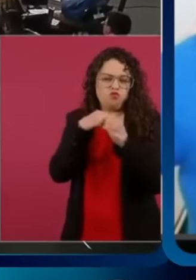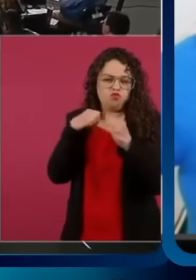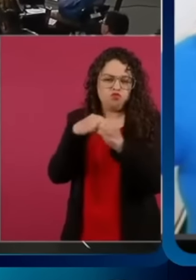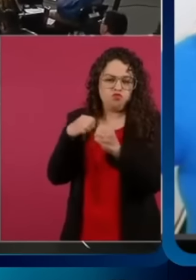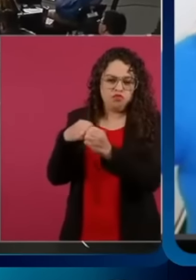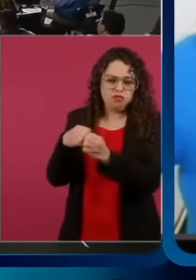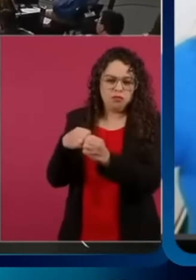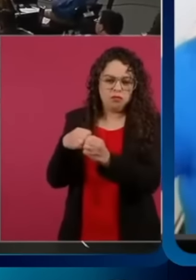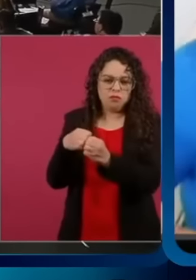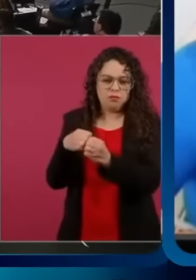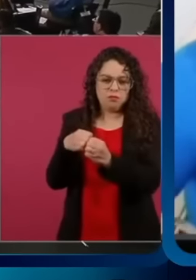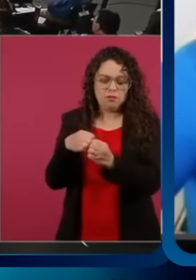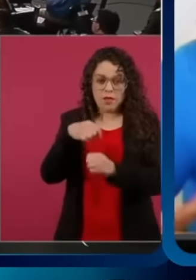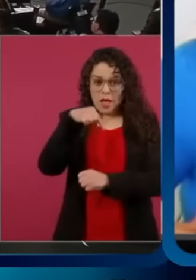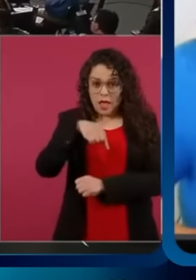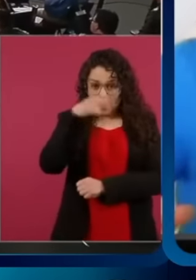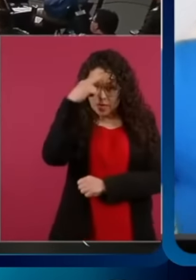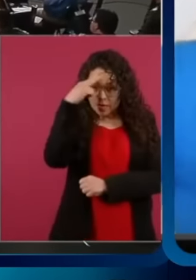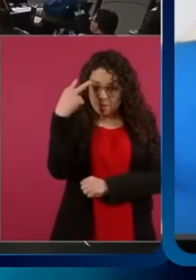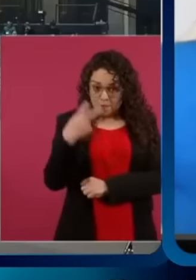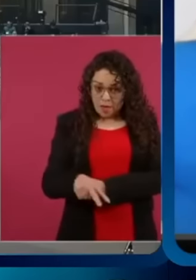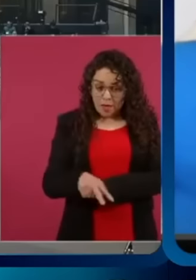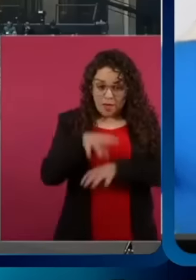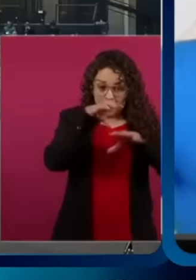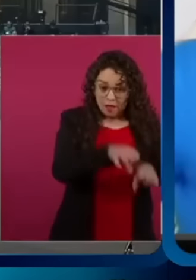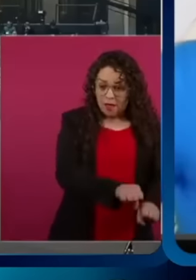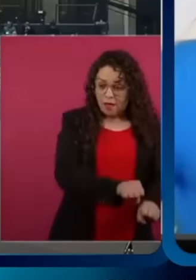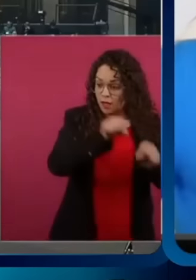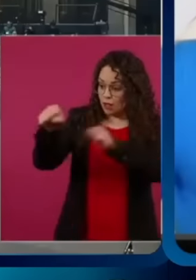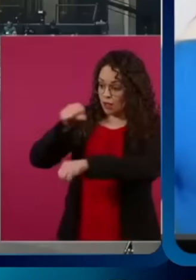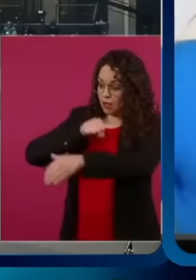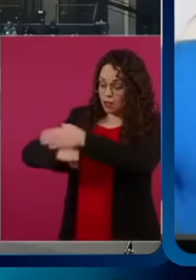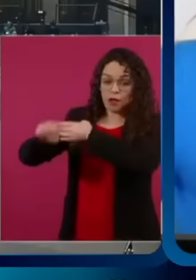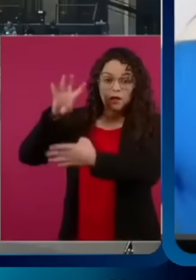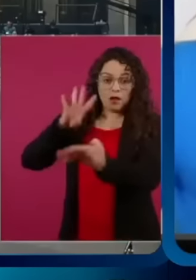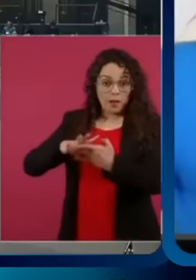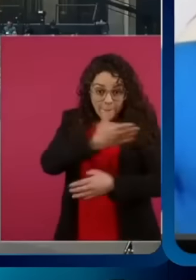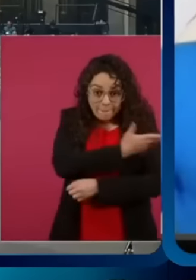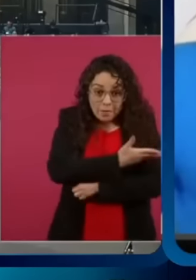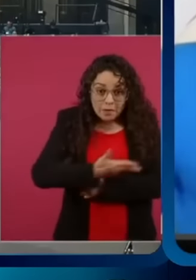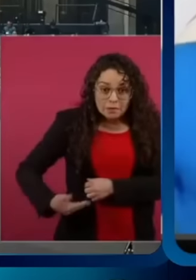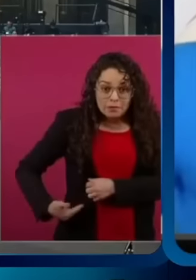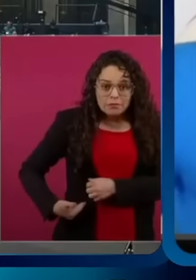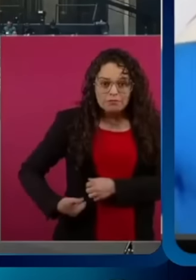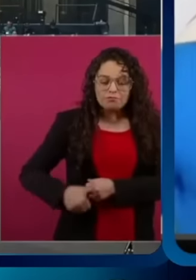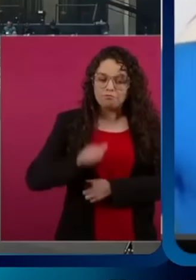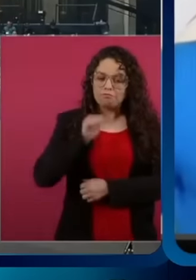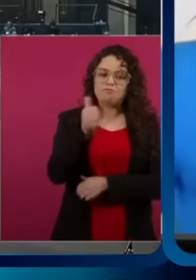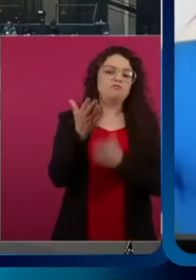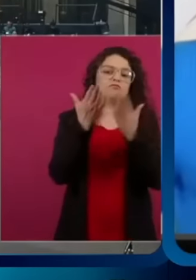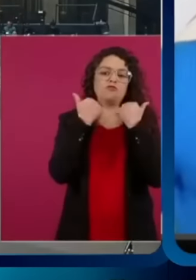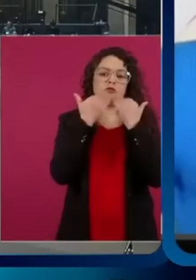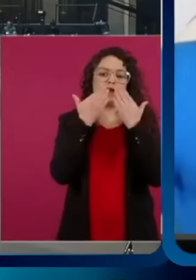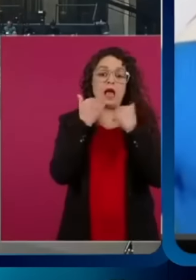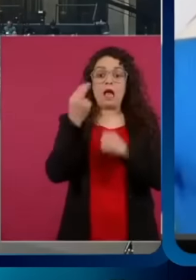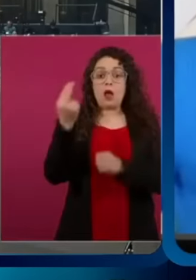no hay presidentes encarcelados, justo porque los políticos primero hacen las leyes para ustedes, para